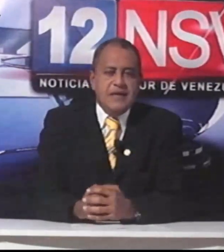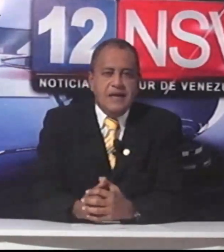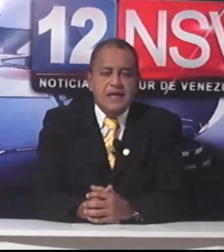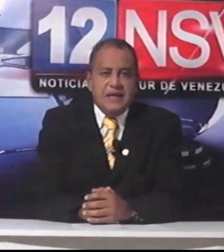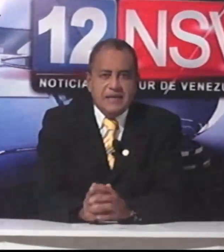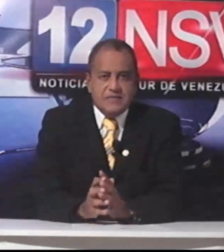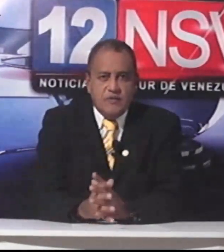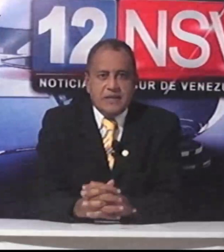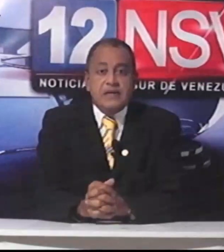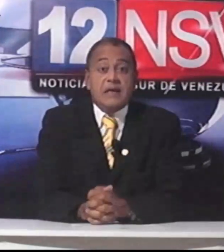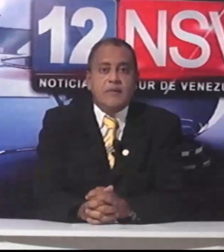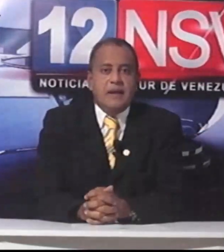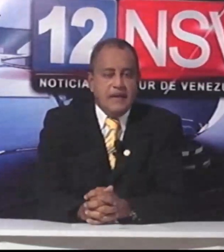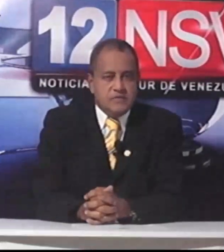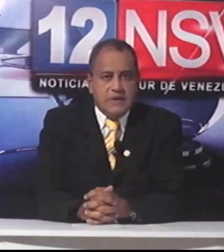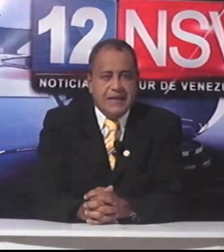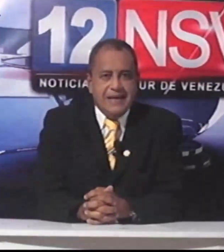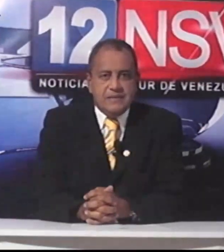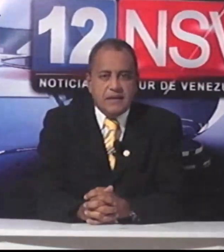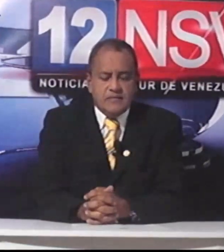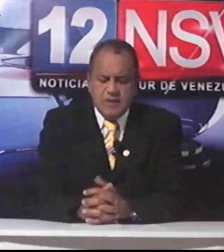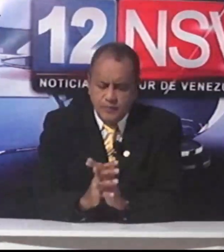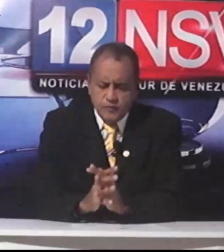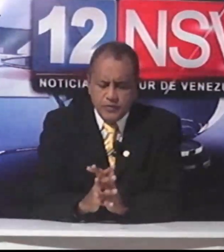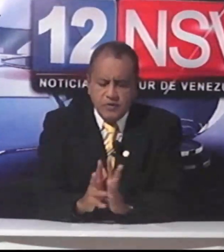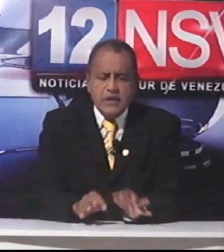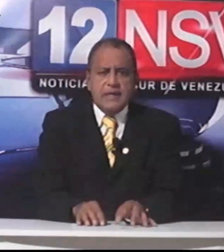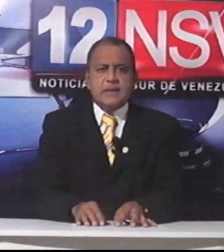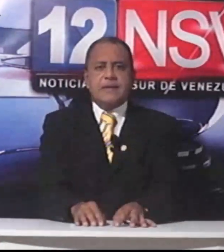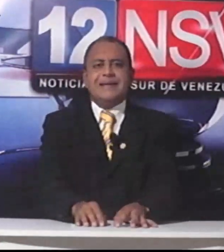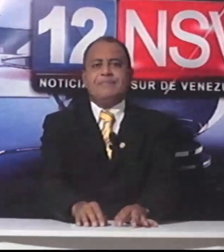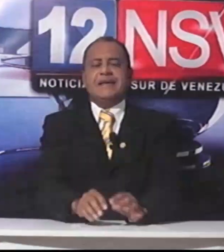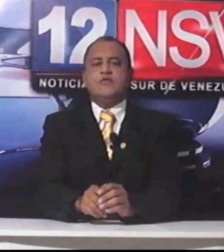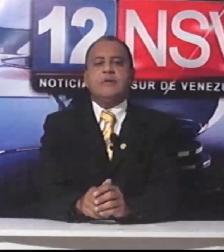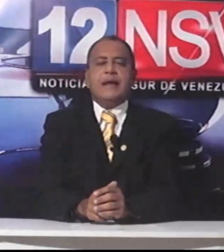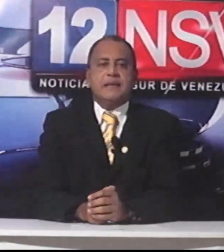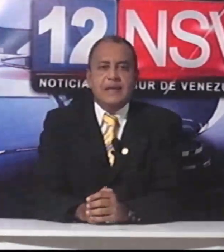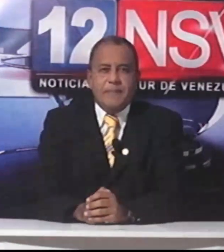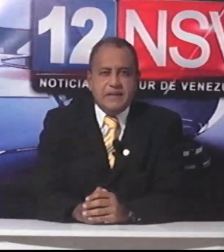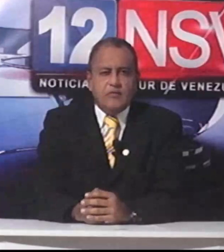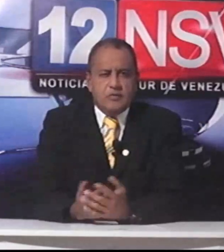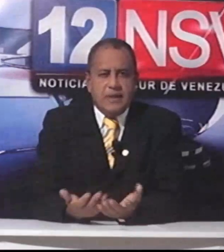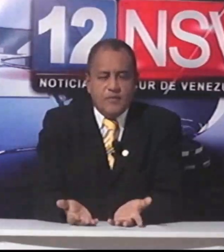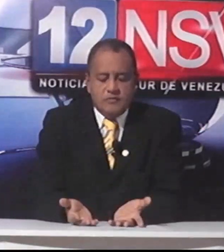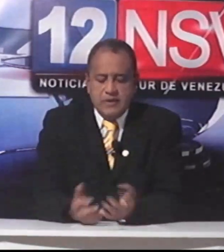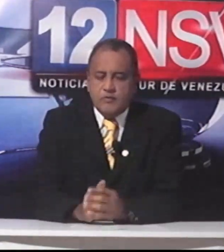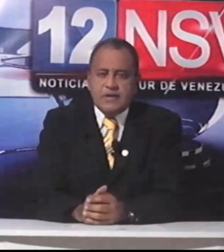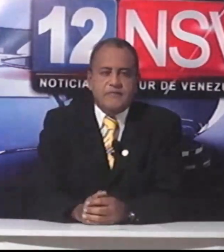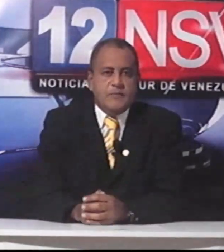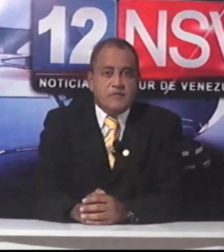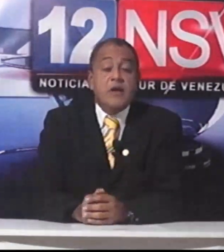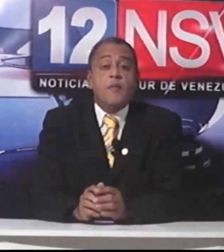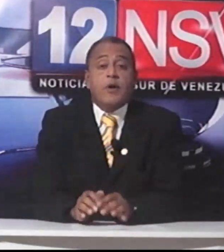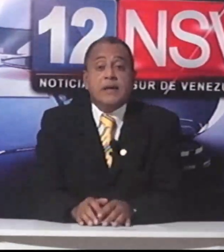acontece en esta ciudad y a nivel nacional e internacional, y por supuesto esa sección del arte y el espectáculo donde le damos a ustedes todas